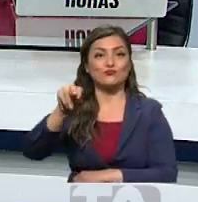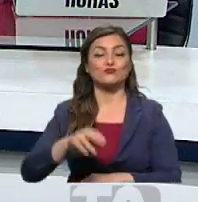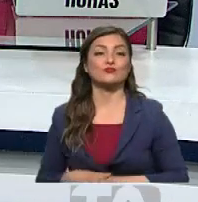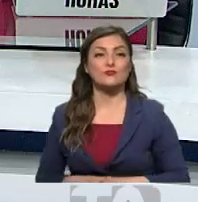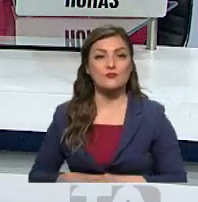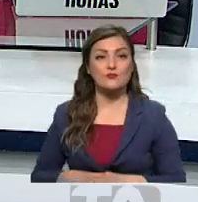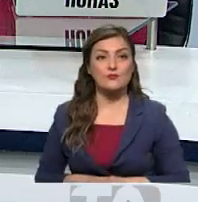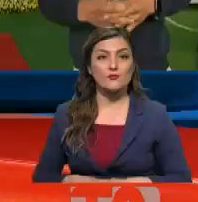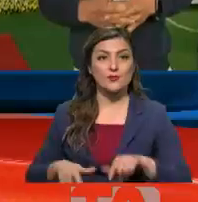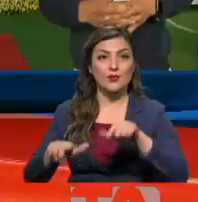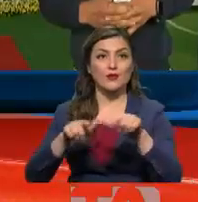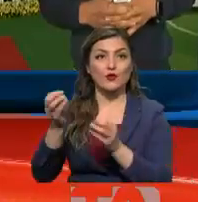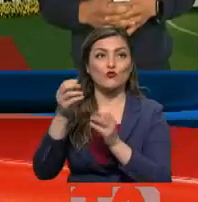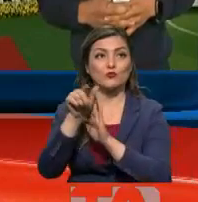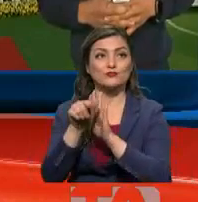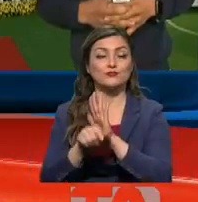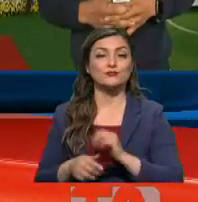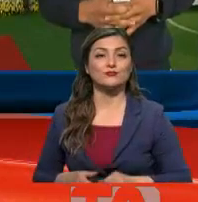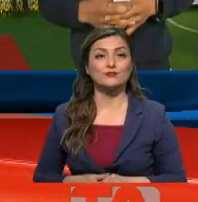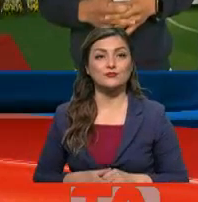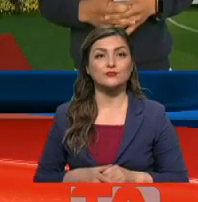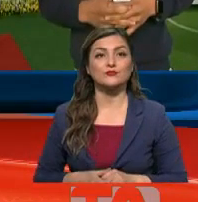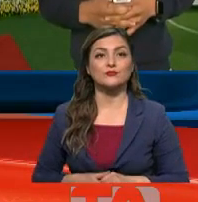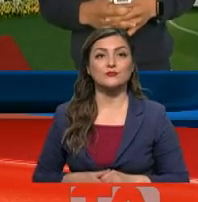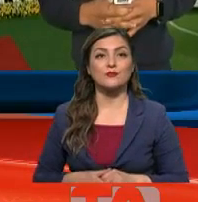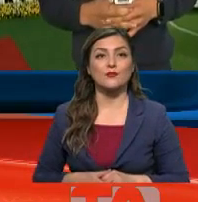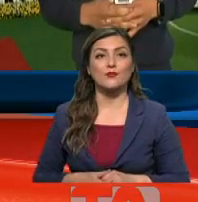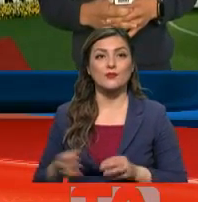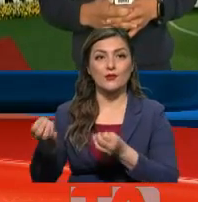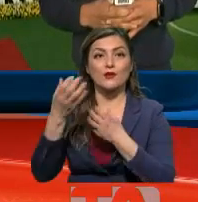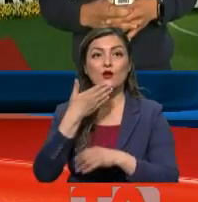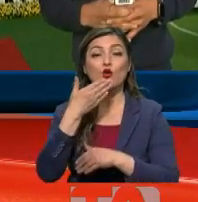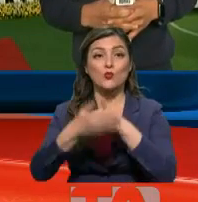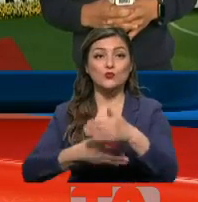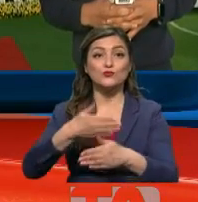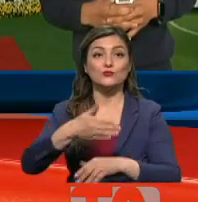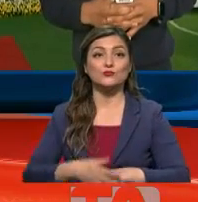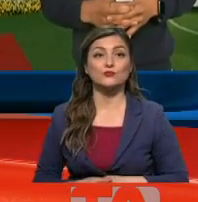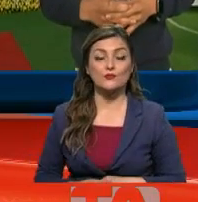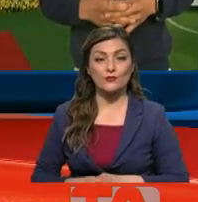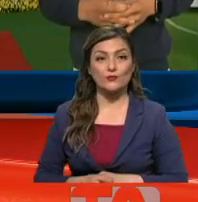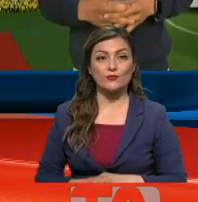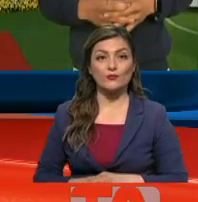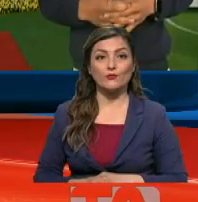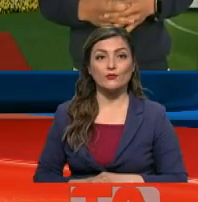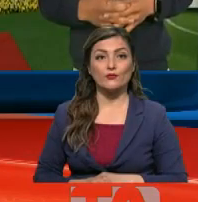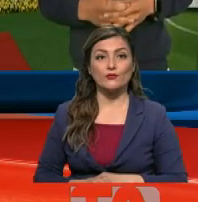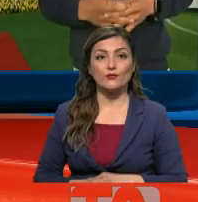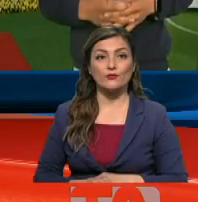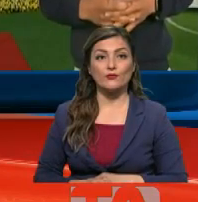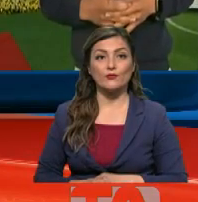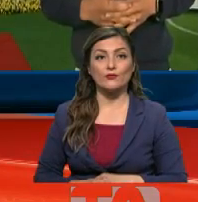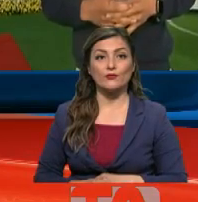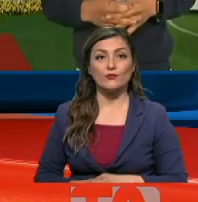quien se encuentra en este punto para ampliarnos la información. Te damos el paso para que nos comentes cómo se va a llevar a cabo esta graduación.